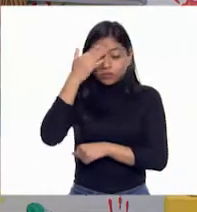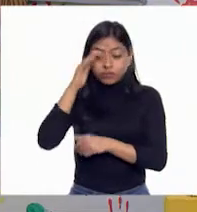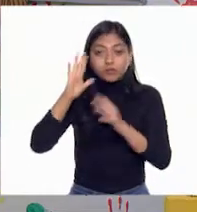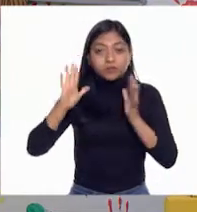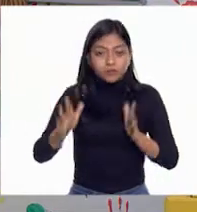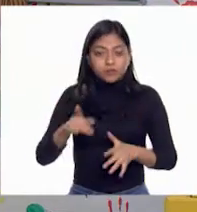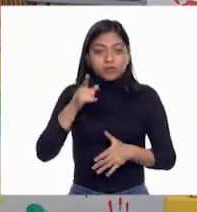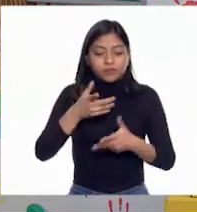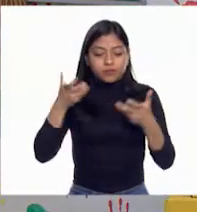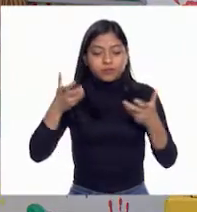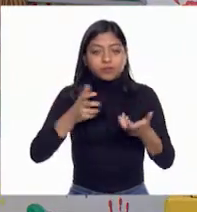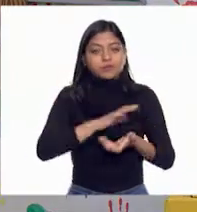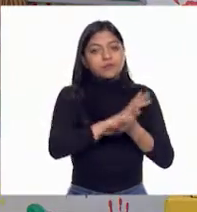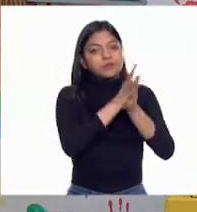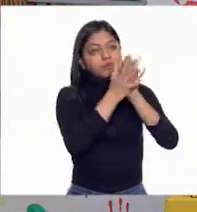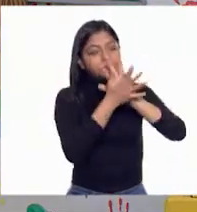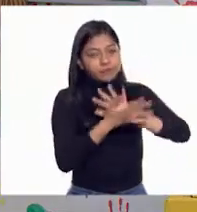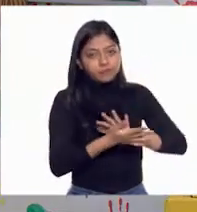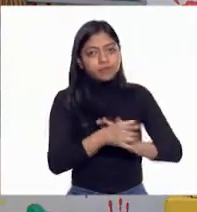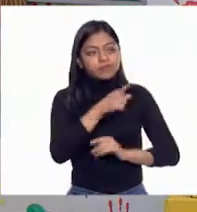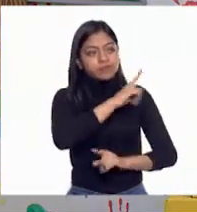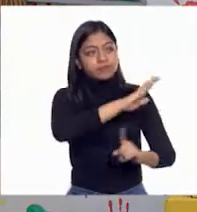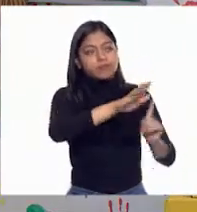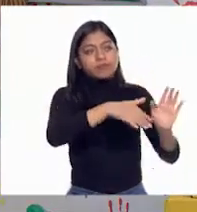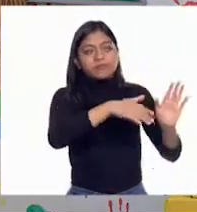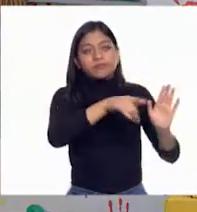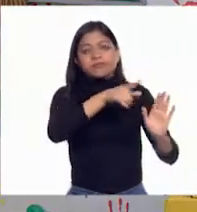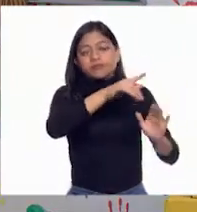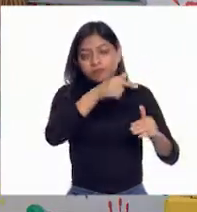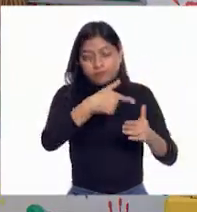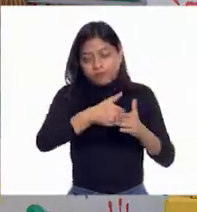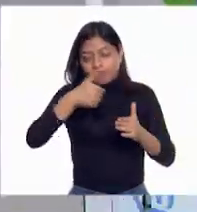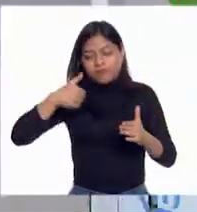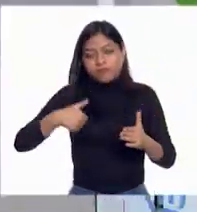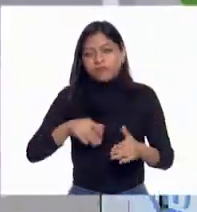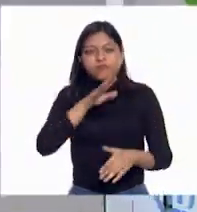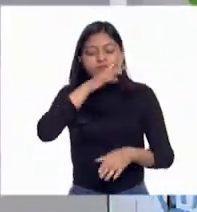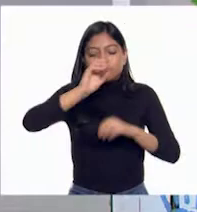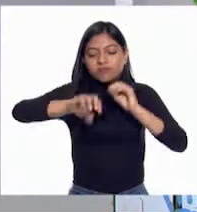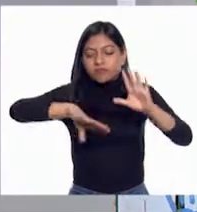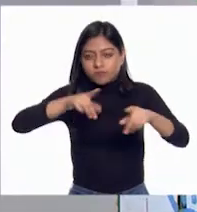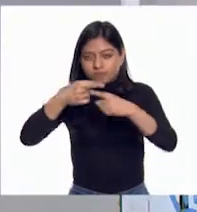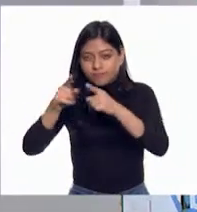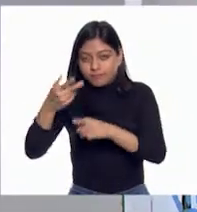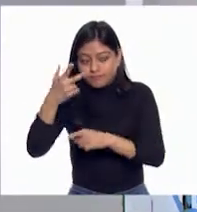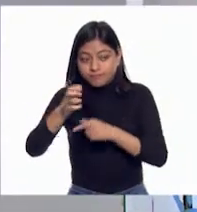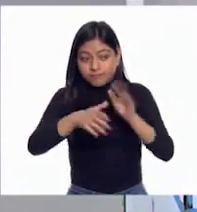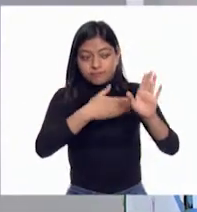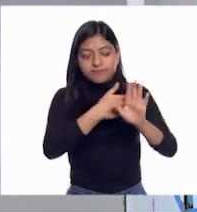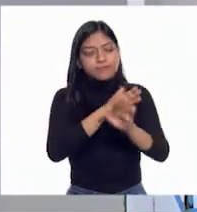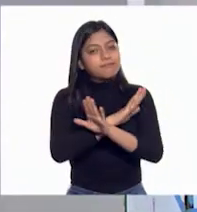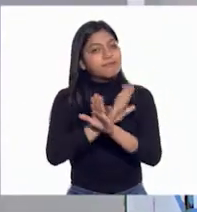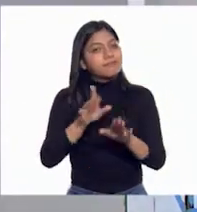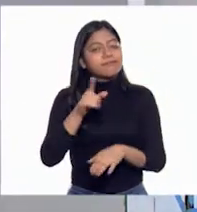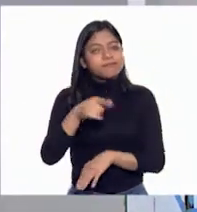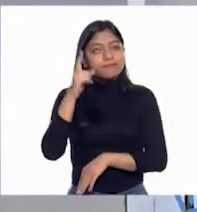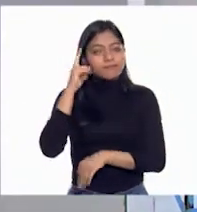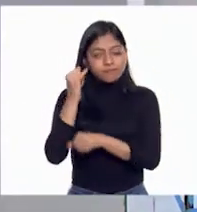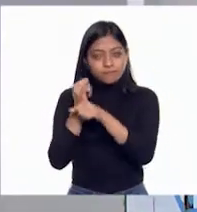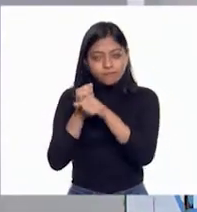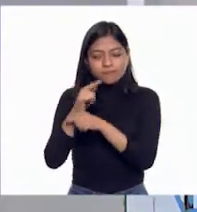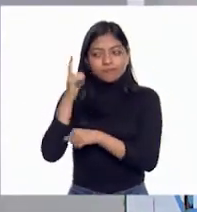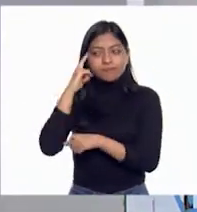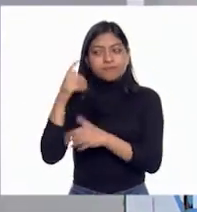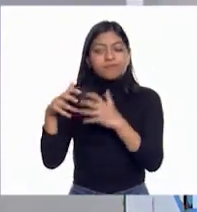nuestras acciones y actitudes negativas. Ay, sí. Además, el conocimiento se constituye y